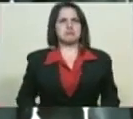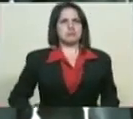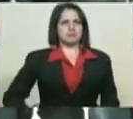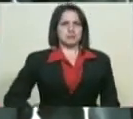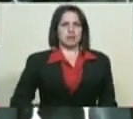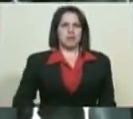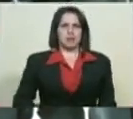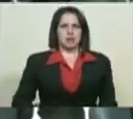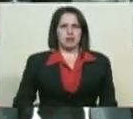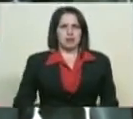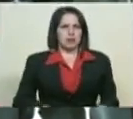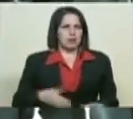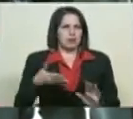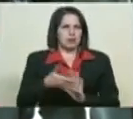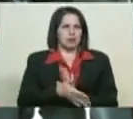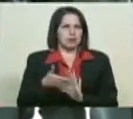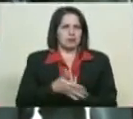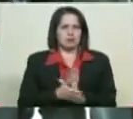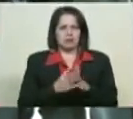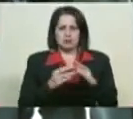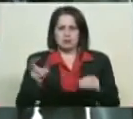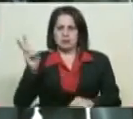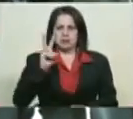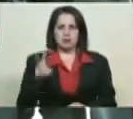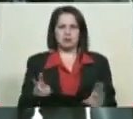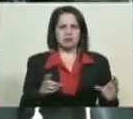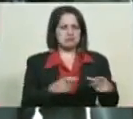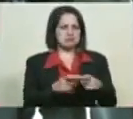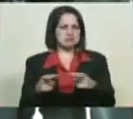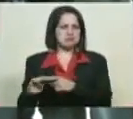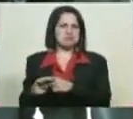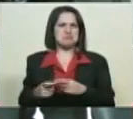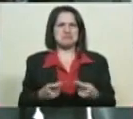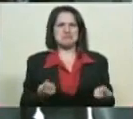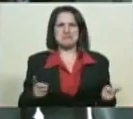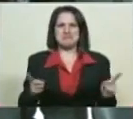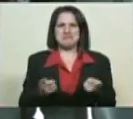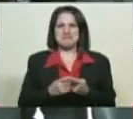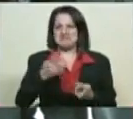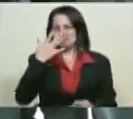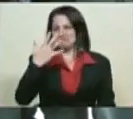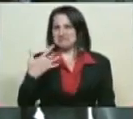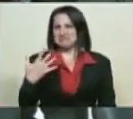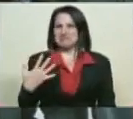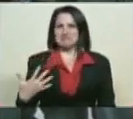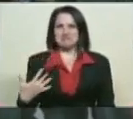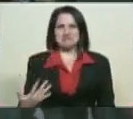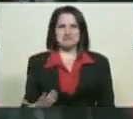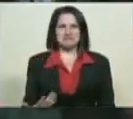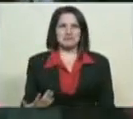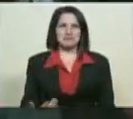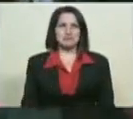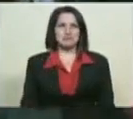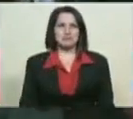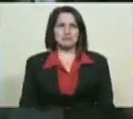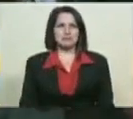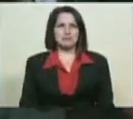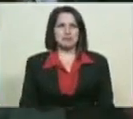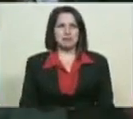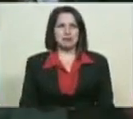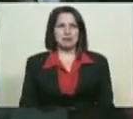Casos muy aislados en todo el territorio nacional que son opacados totalmente, bueno,